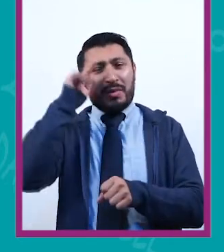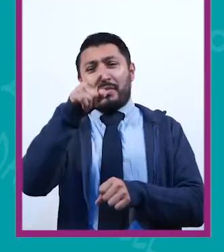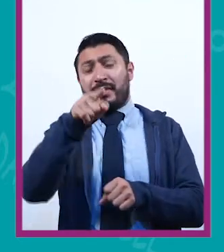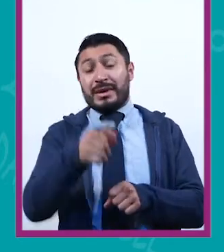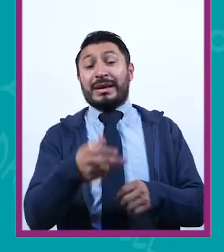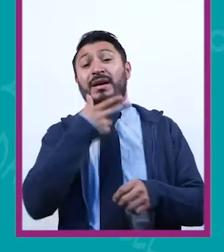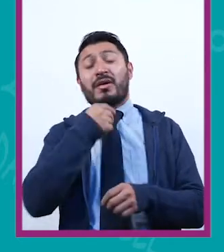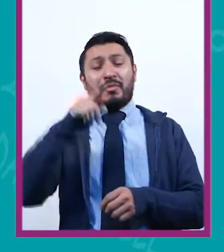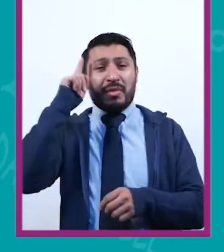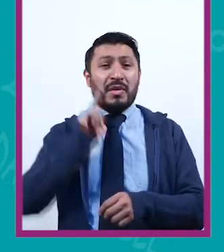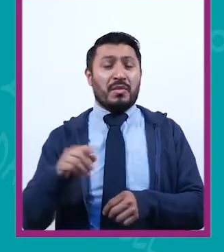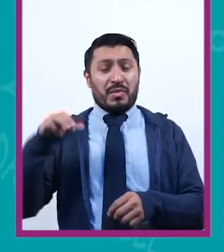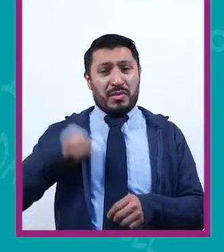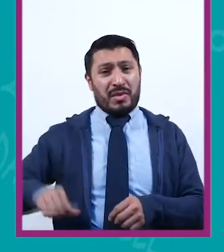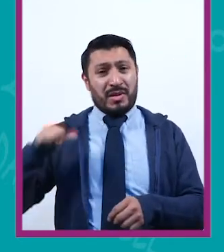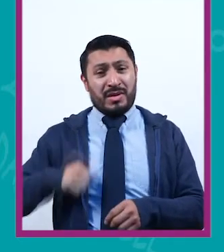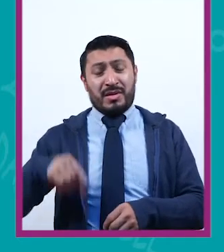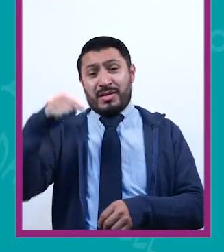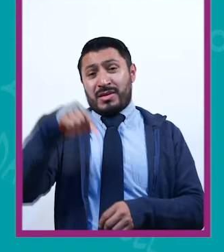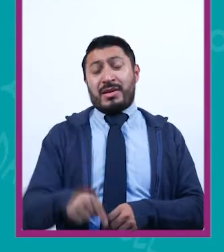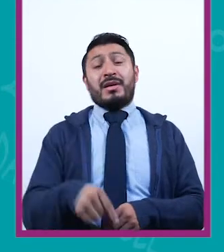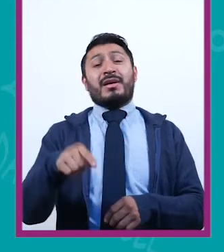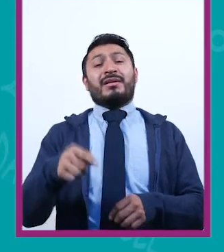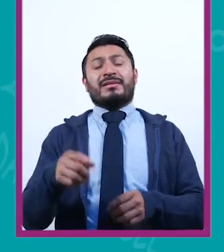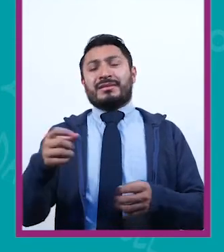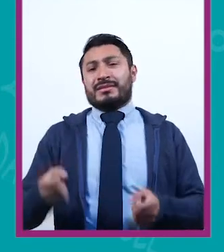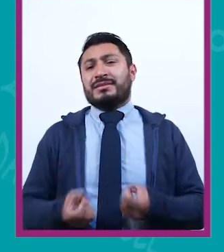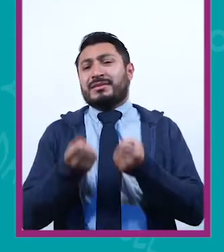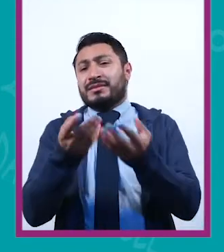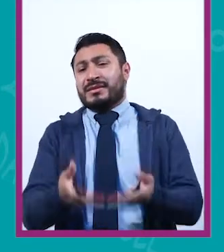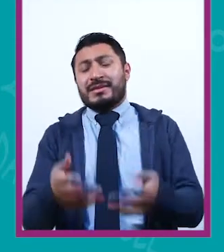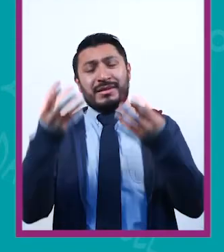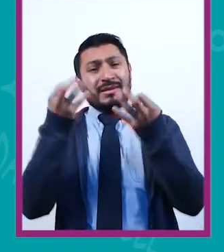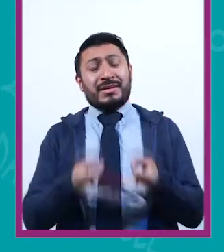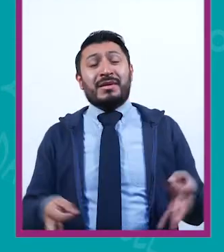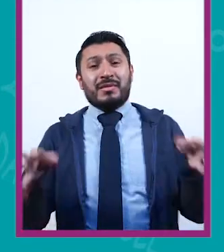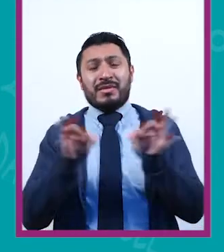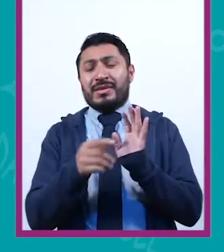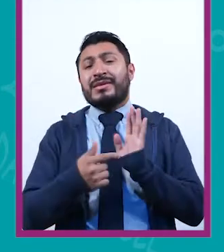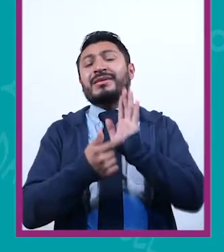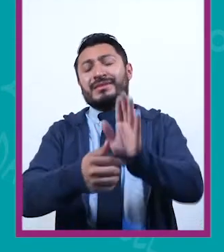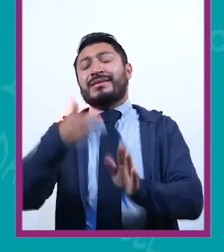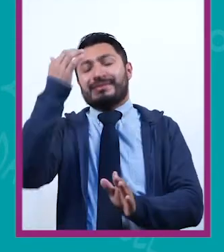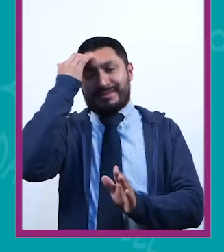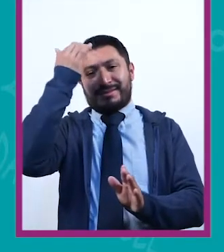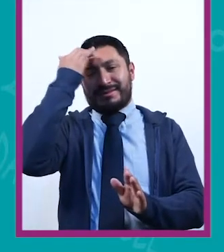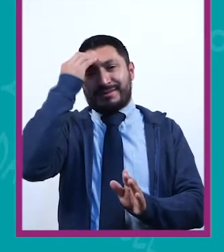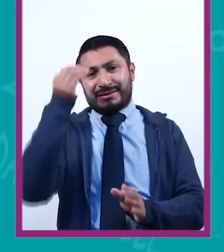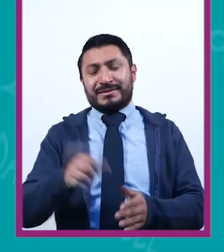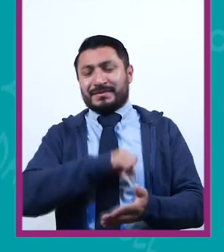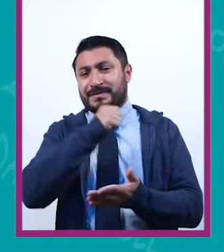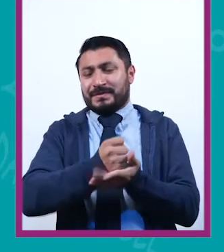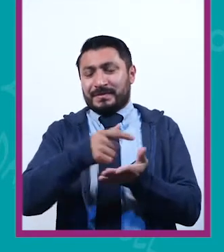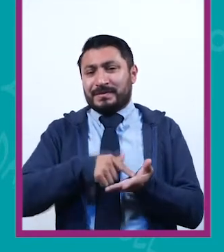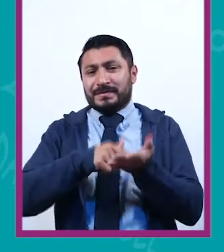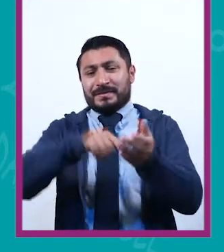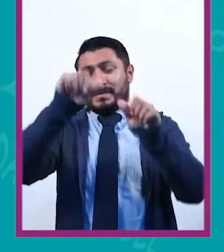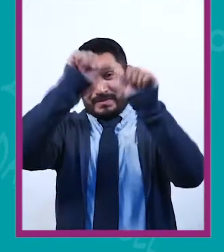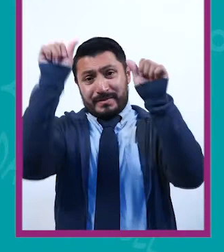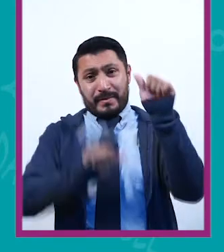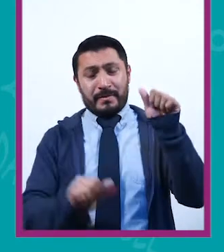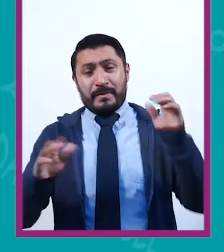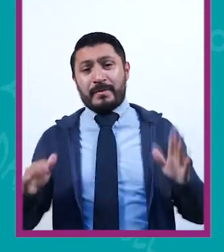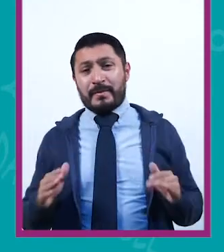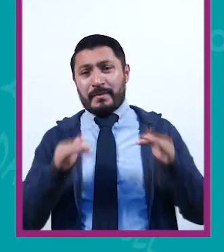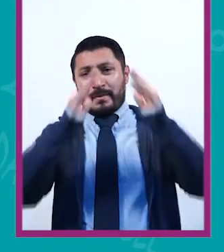qué piensas? Los hombres y mujeres mesoamericanos nos legaron una variada evidencia de sus conocimientos plasmados en